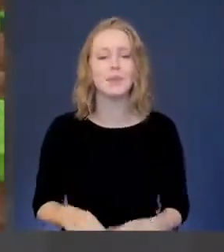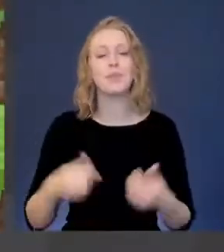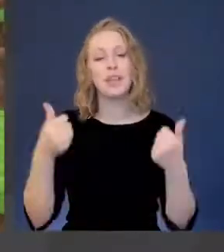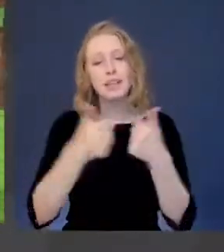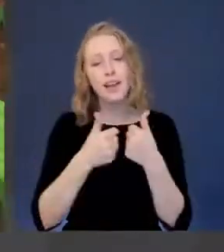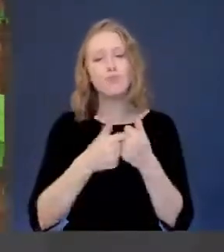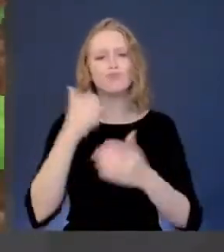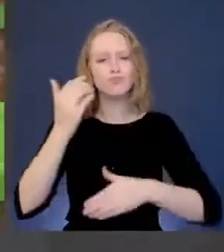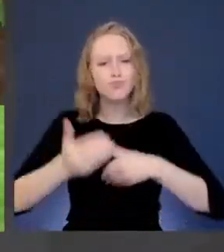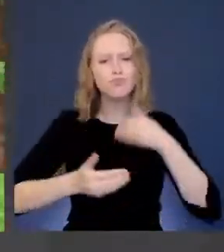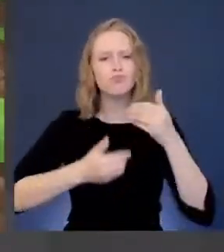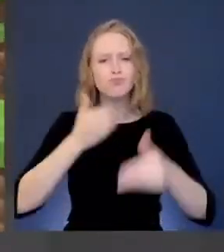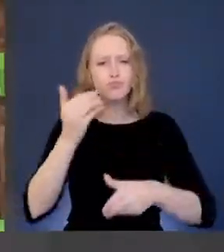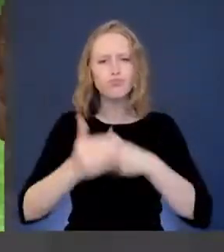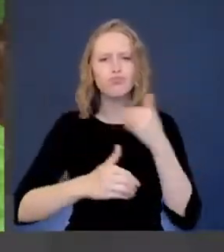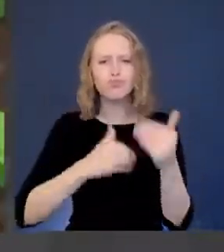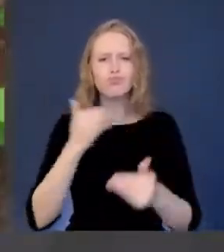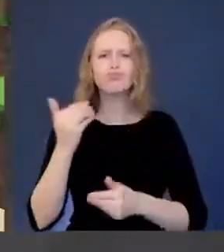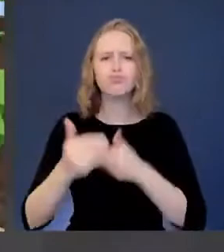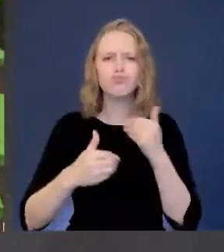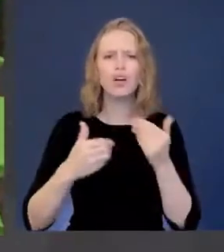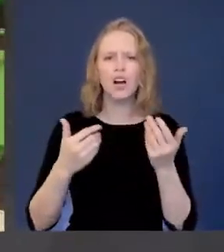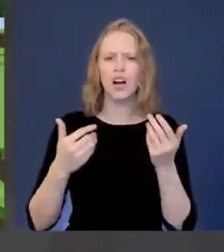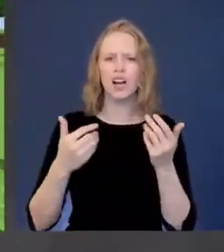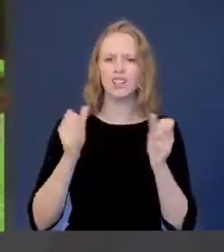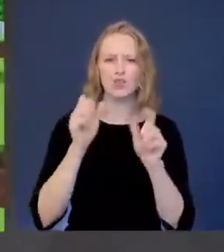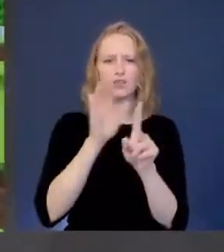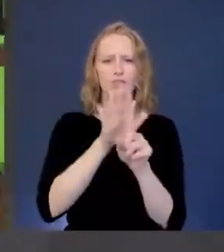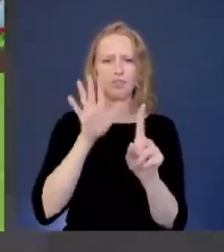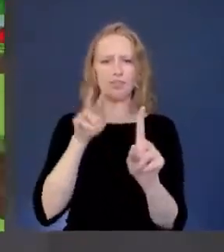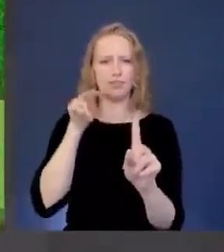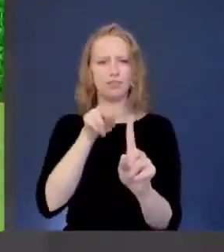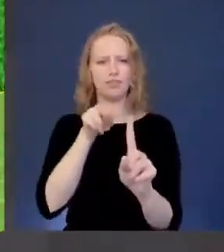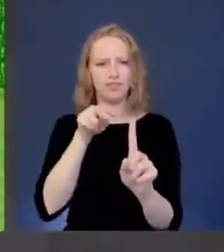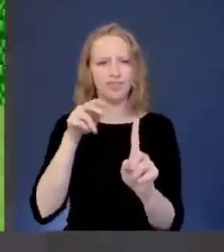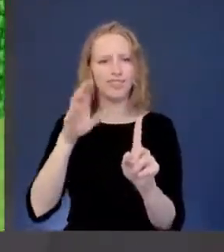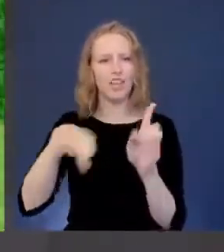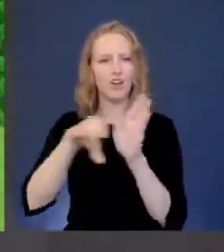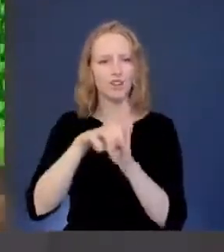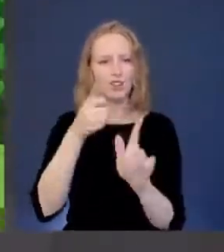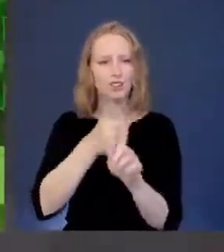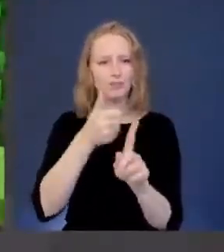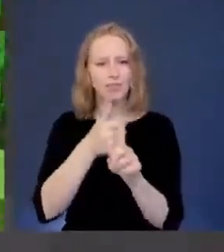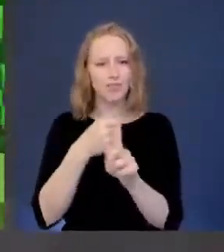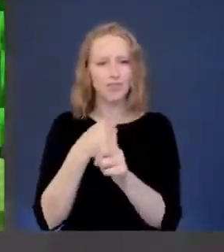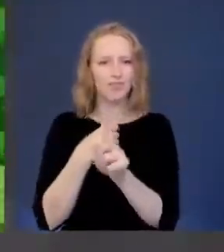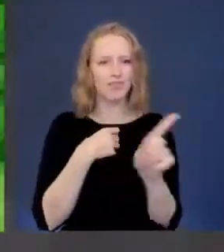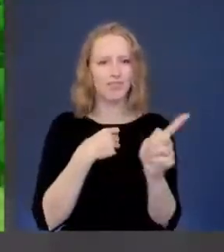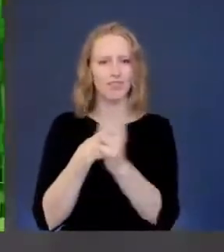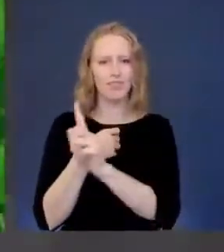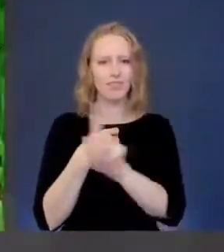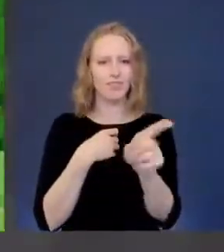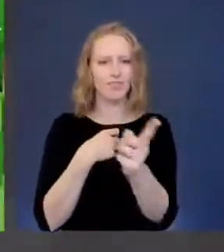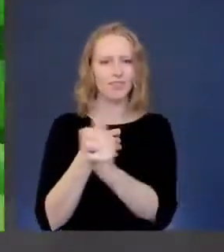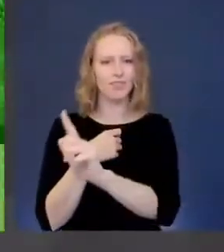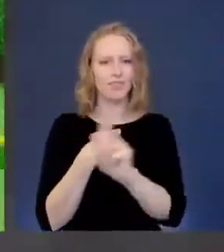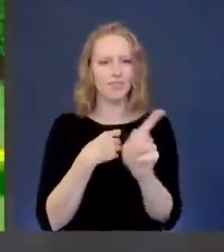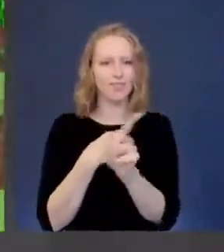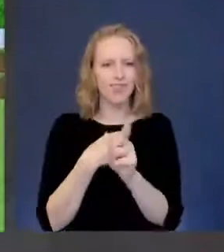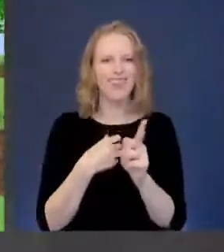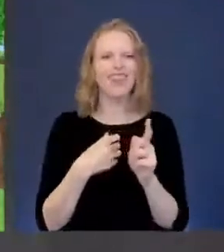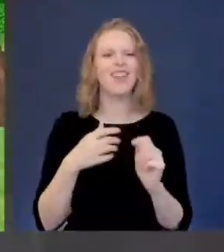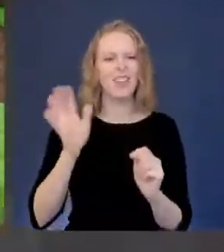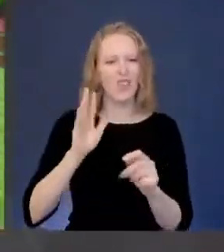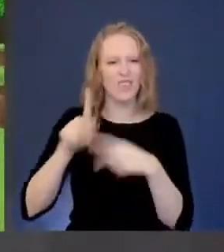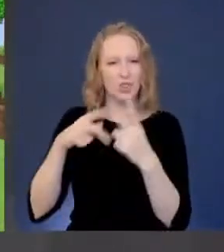juego podíamos tener esta tercera persona que estaba lateral. Sí chicos, en estas versiones era la única manera de poder tener esta cámara